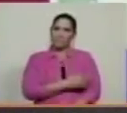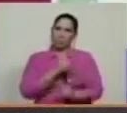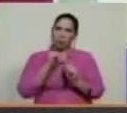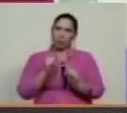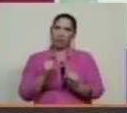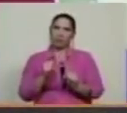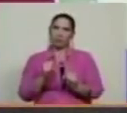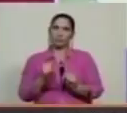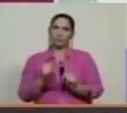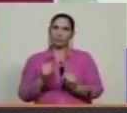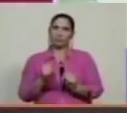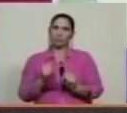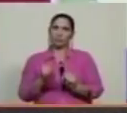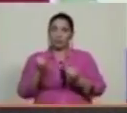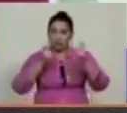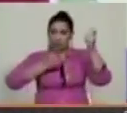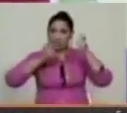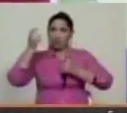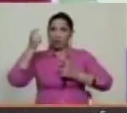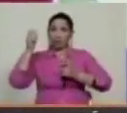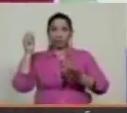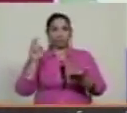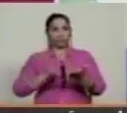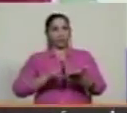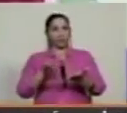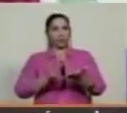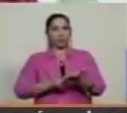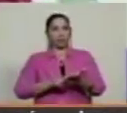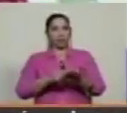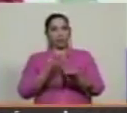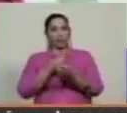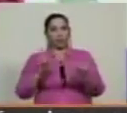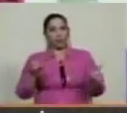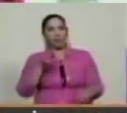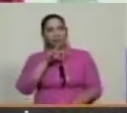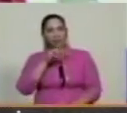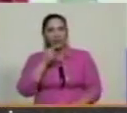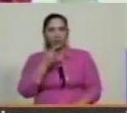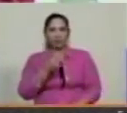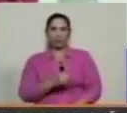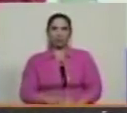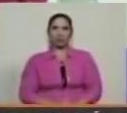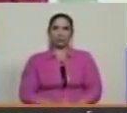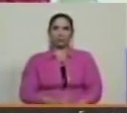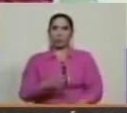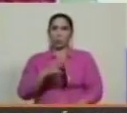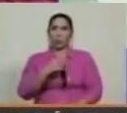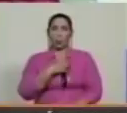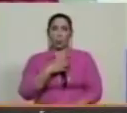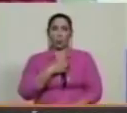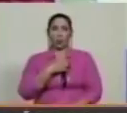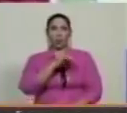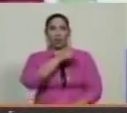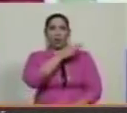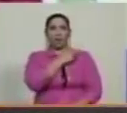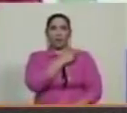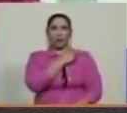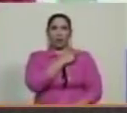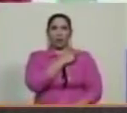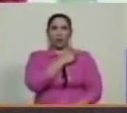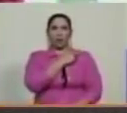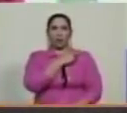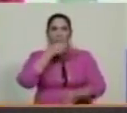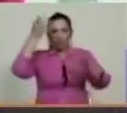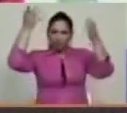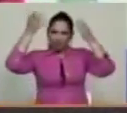Por eso el comandante Chávez hablaba de la verdadera democracia. Y por eso no puede ser un jefe de la comuna que ese es el rey de la comuna. Eso